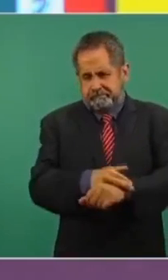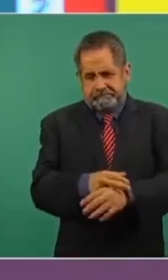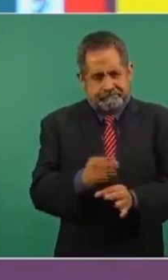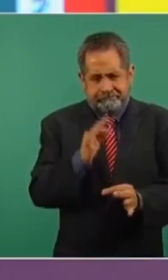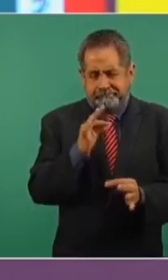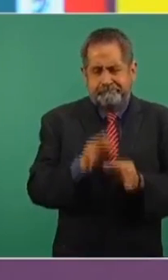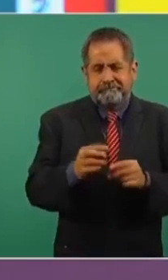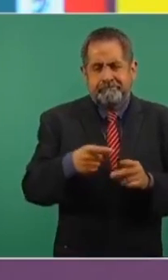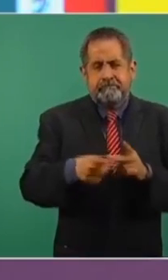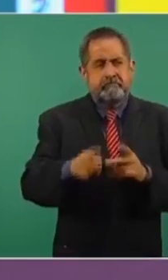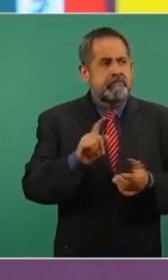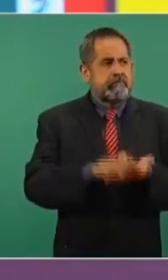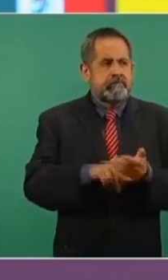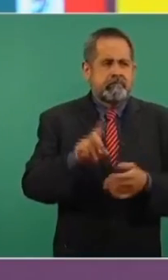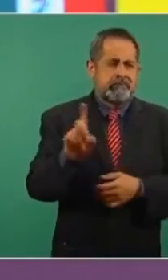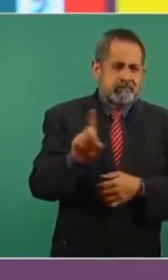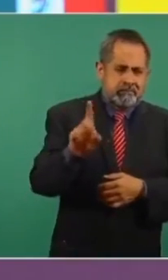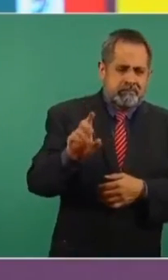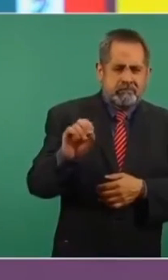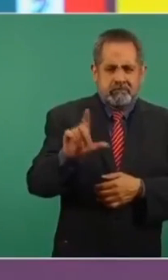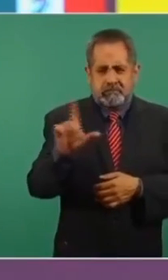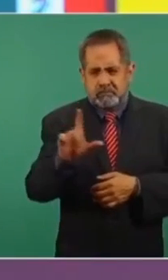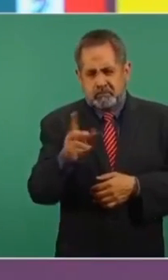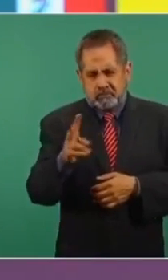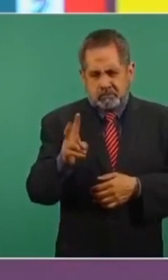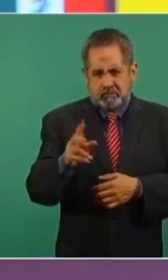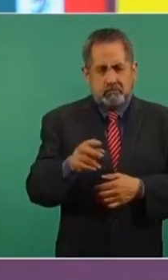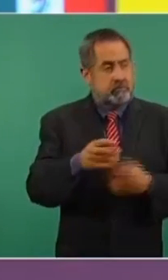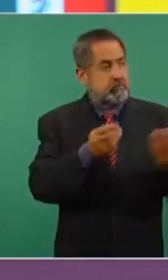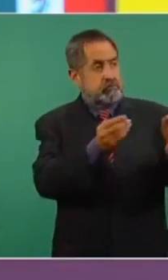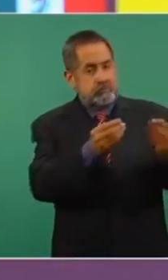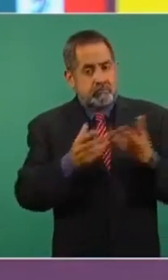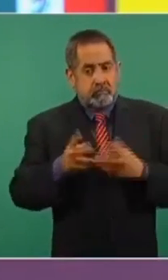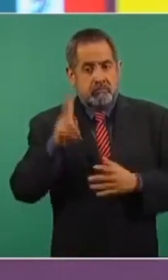porque el domingo o lunes llegan